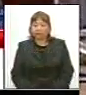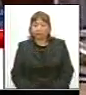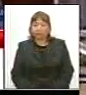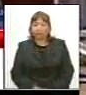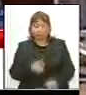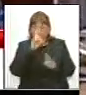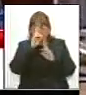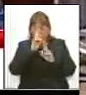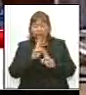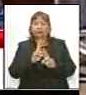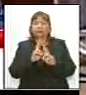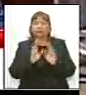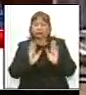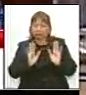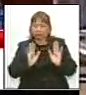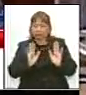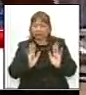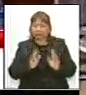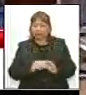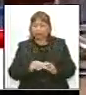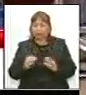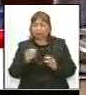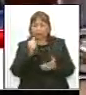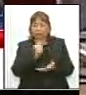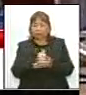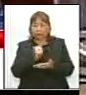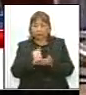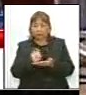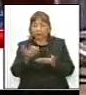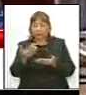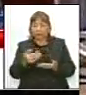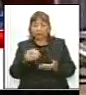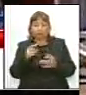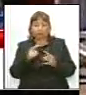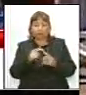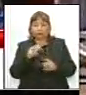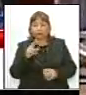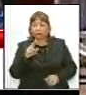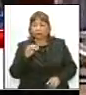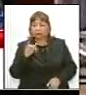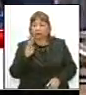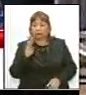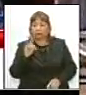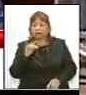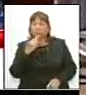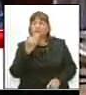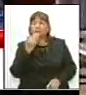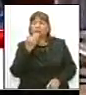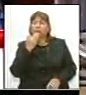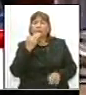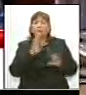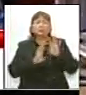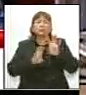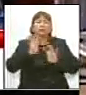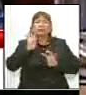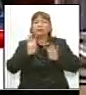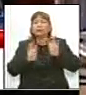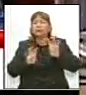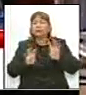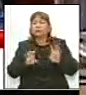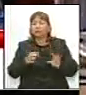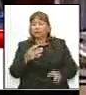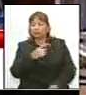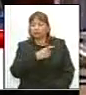Somos respetuosos de la sentencia que haya dado el Tribunal Constitucional. Pero ¿quién va a evaluar el criterio